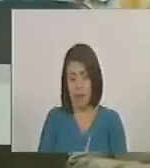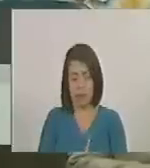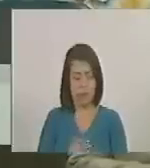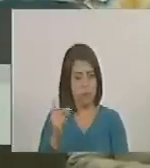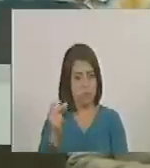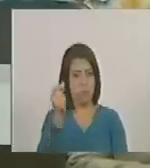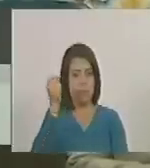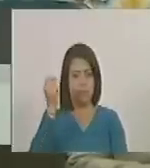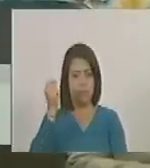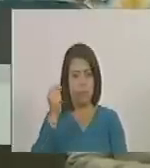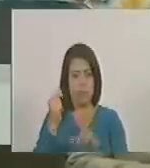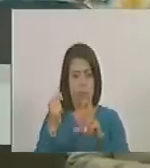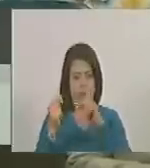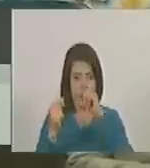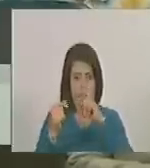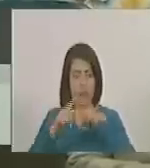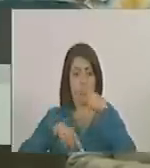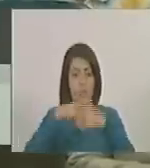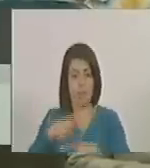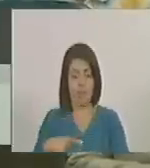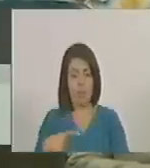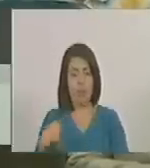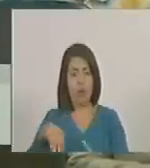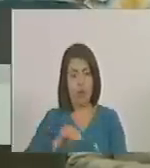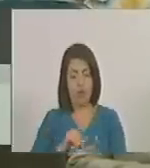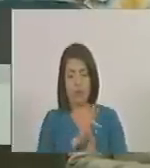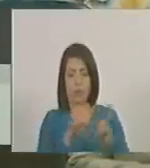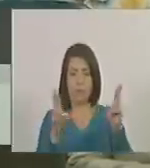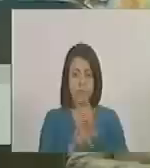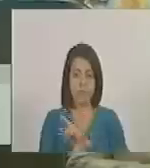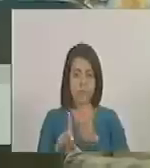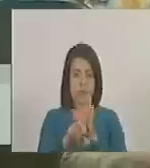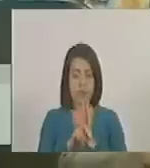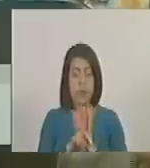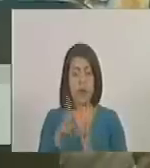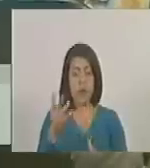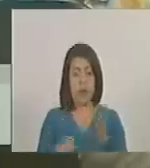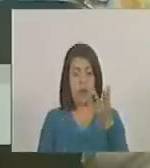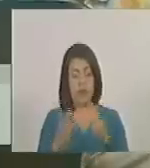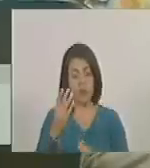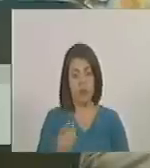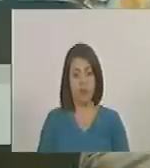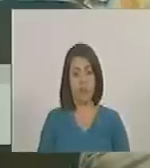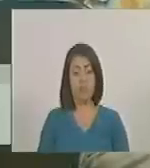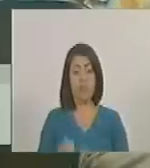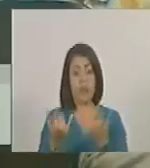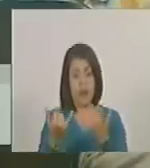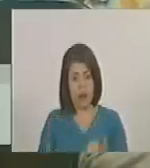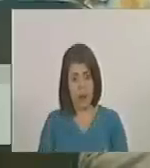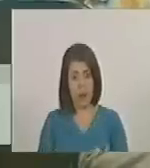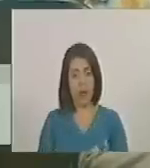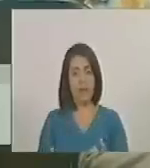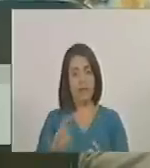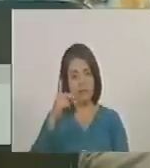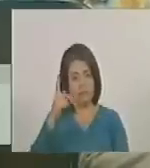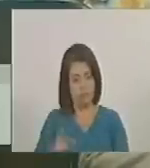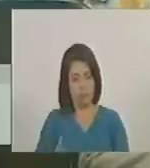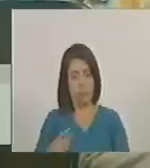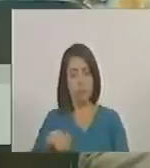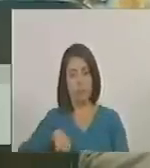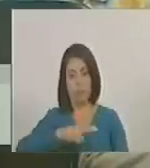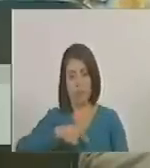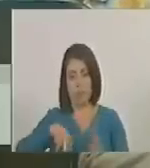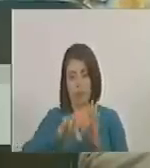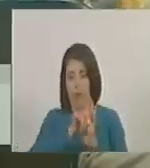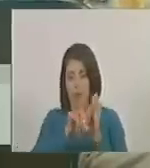audaz que solo 3 años después se tuvo que reformar esta ley de consejos comunales y dar el carácter orgánico para que naciera nuestra